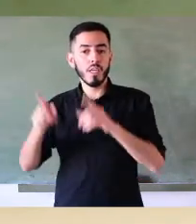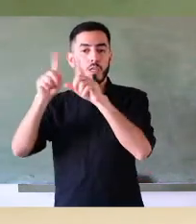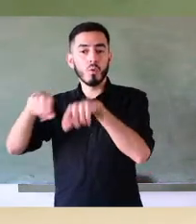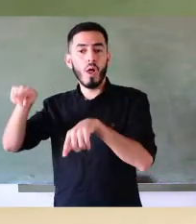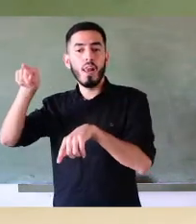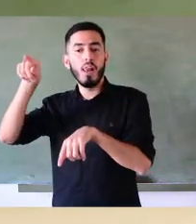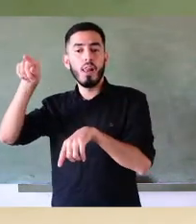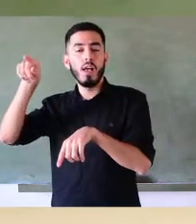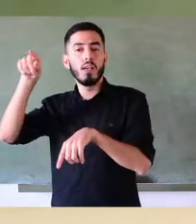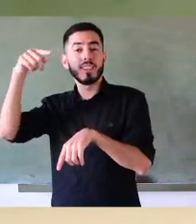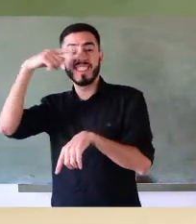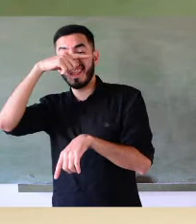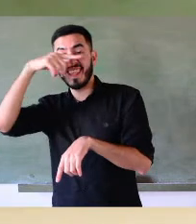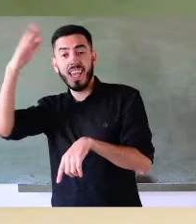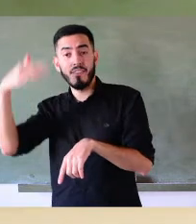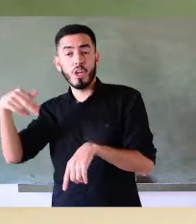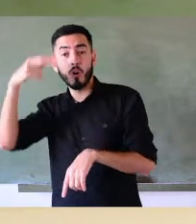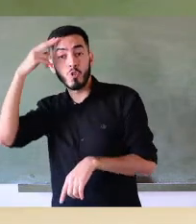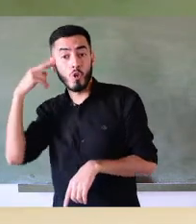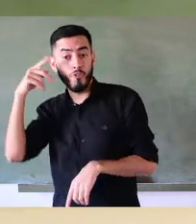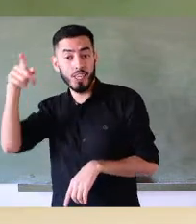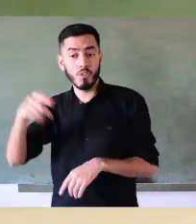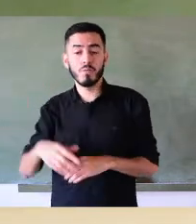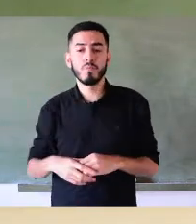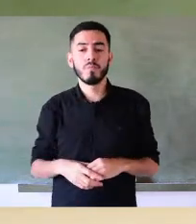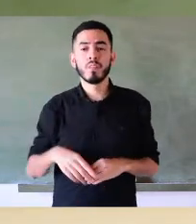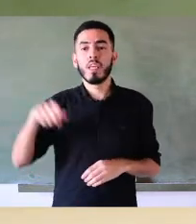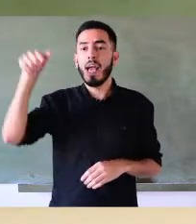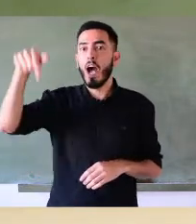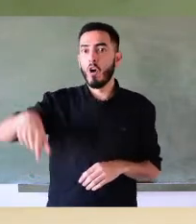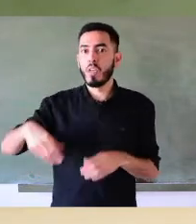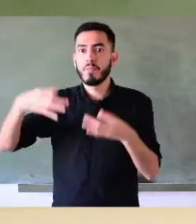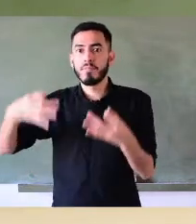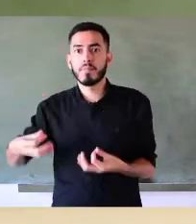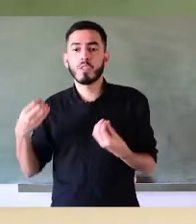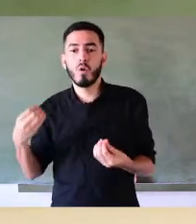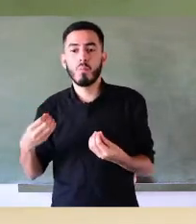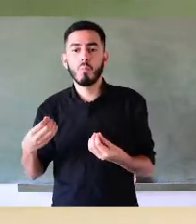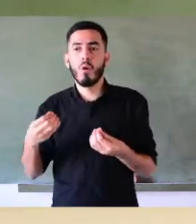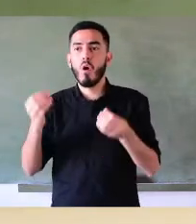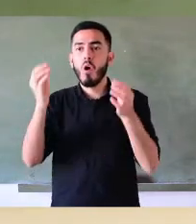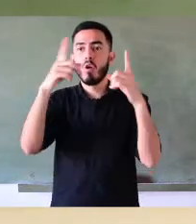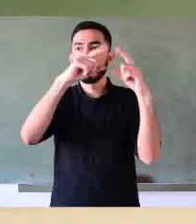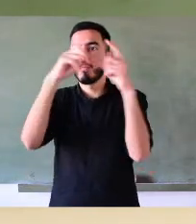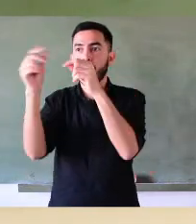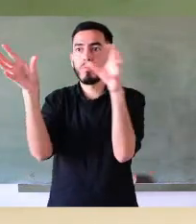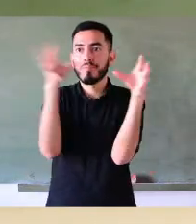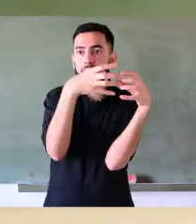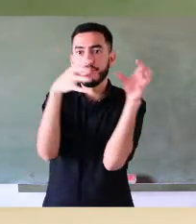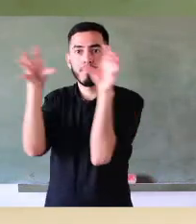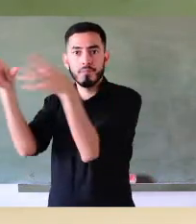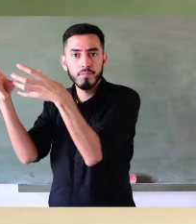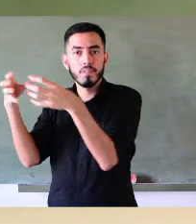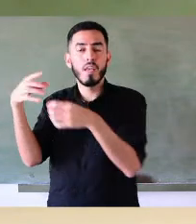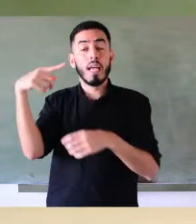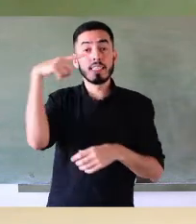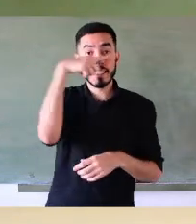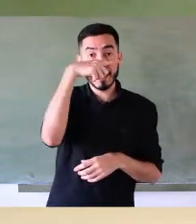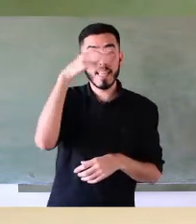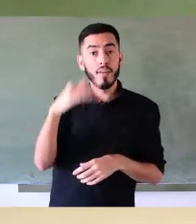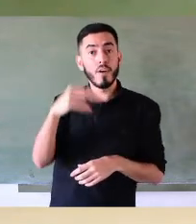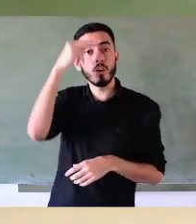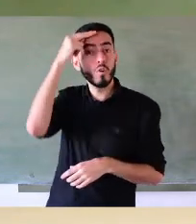daría 7 novenos. Ahora, por propiedad uniforme, agrupamos términos semejantes, 7